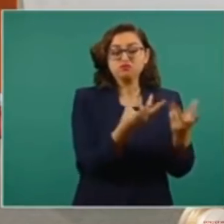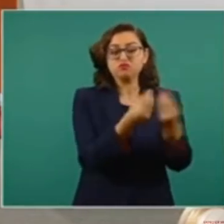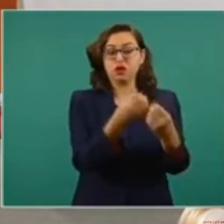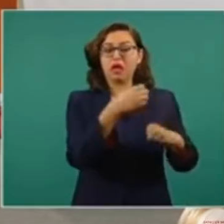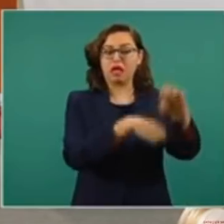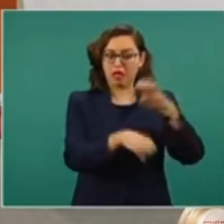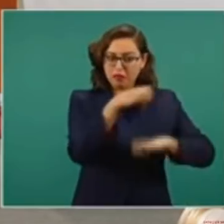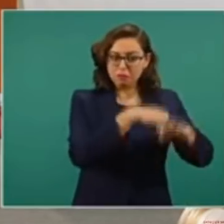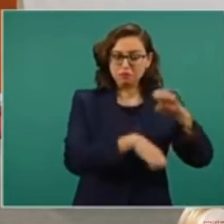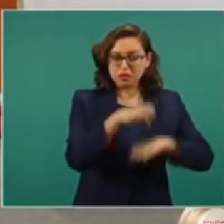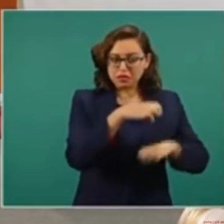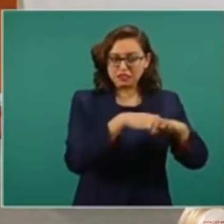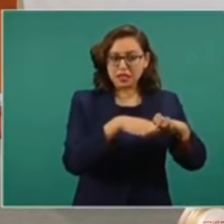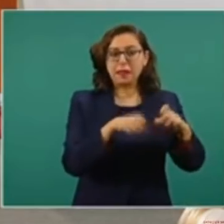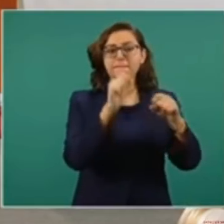Gracias.